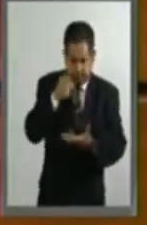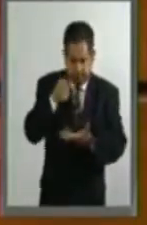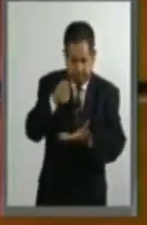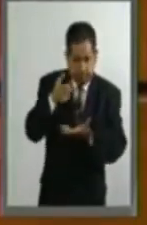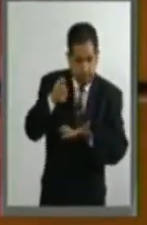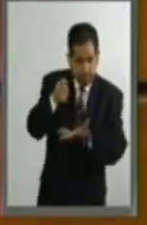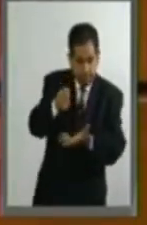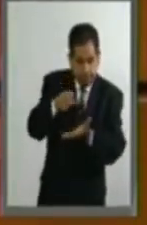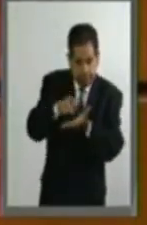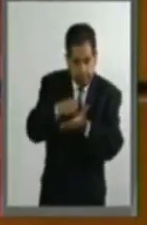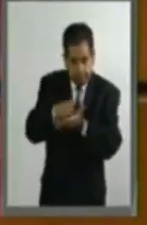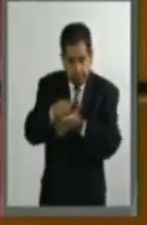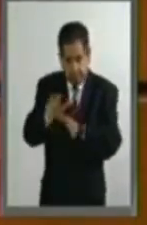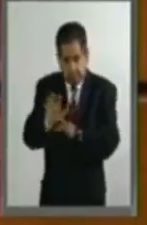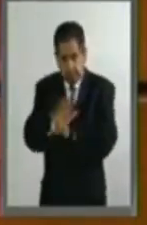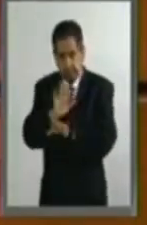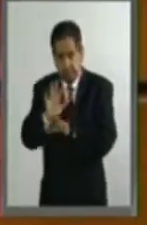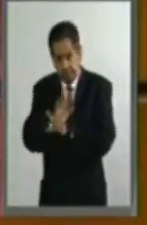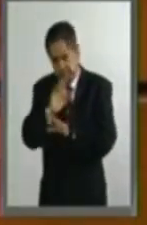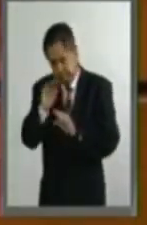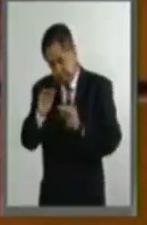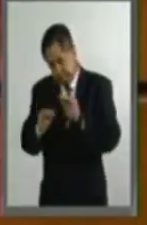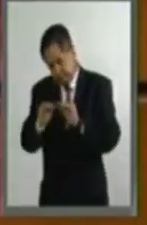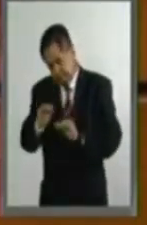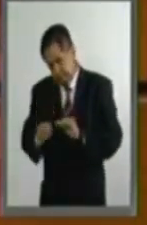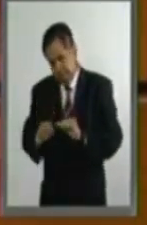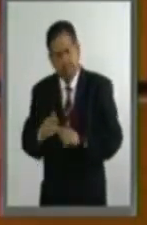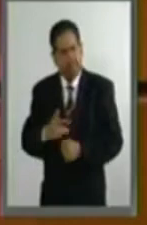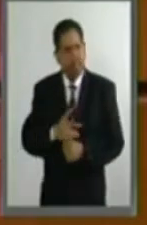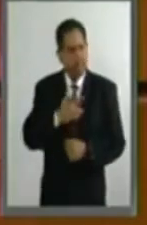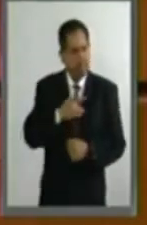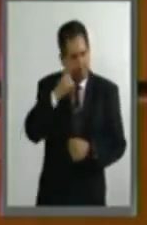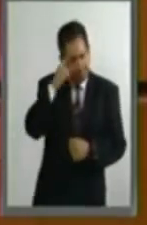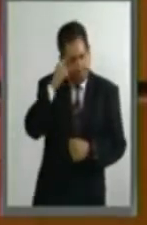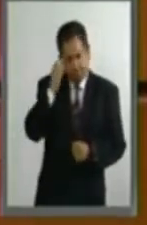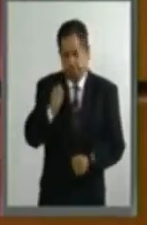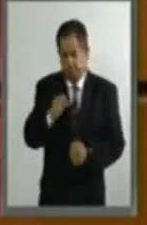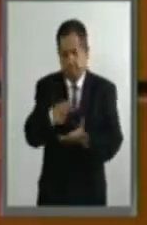presupuestales y desde luego con una convicción de austeridad,